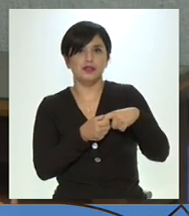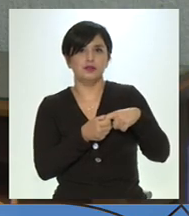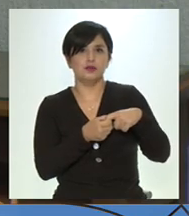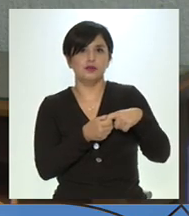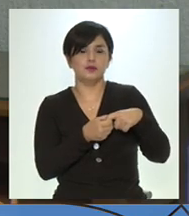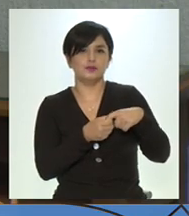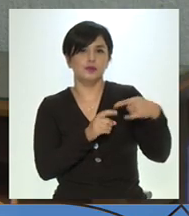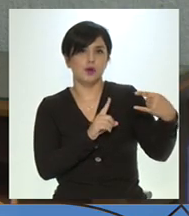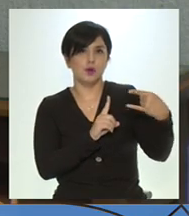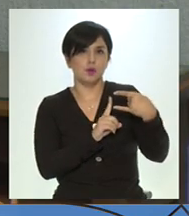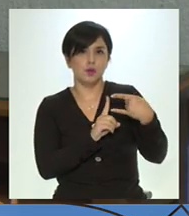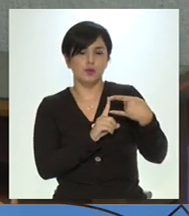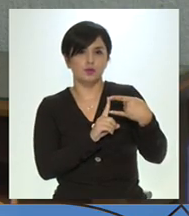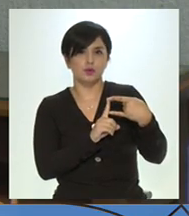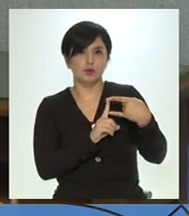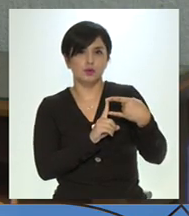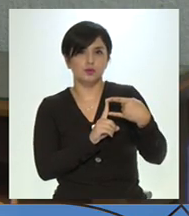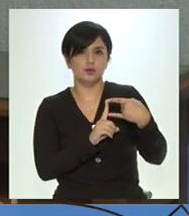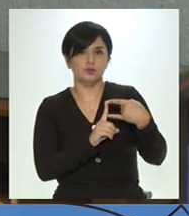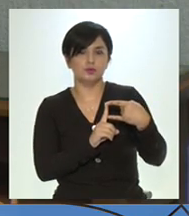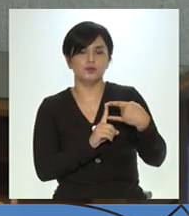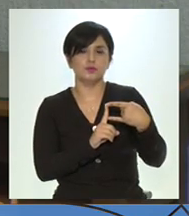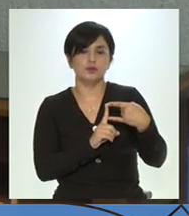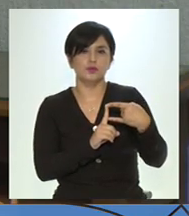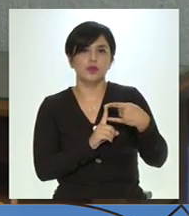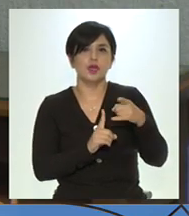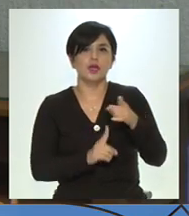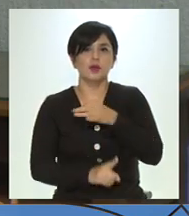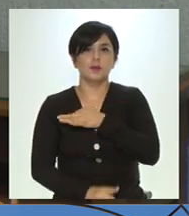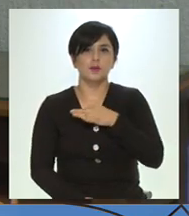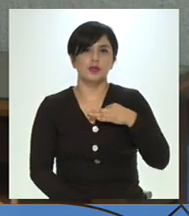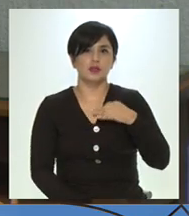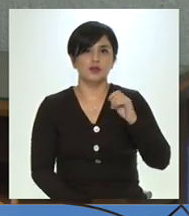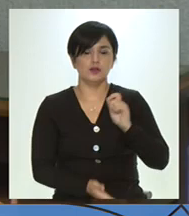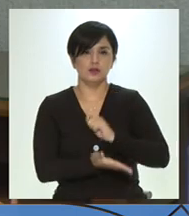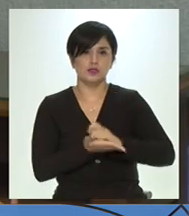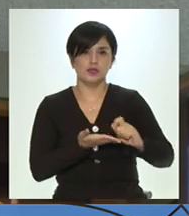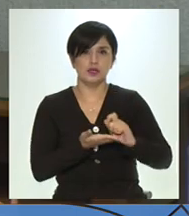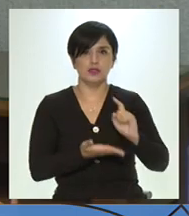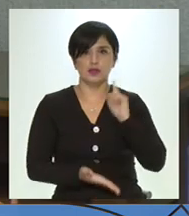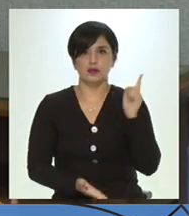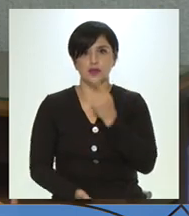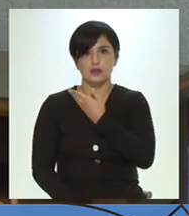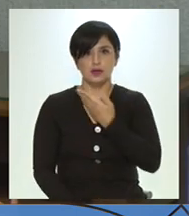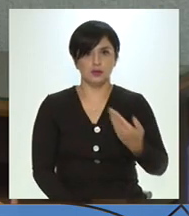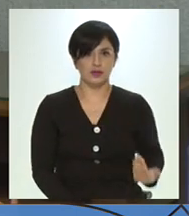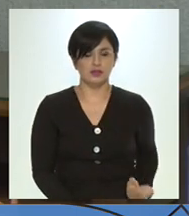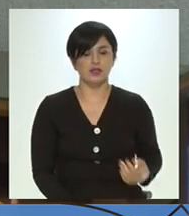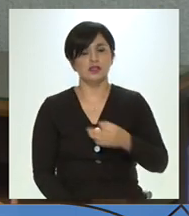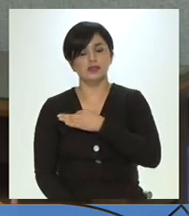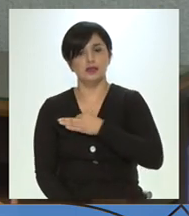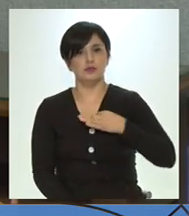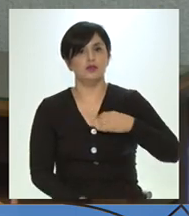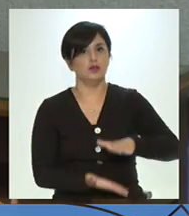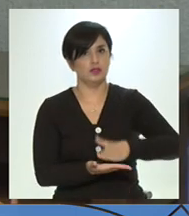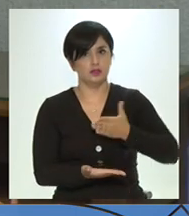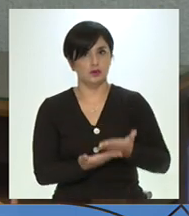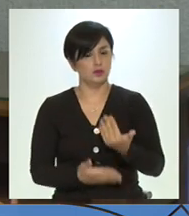de el sistema telemático al ministro secretario general de la presidencia y al ministro de salud